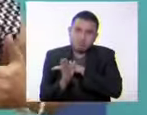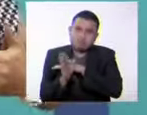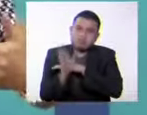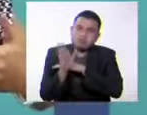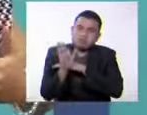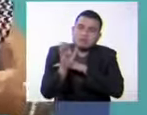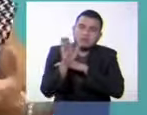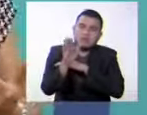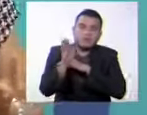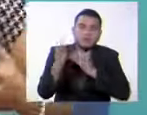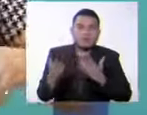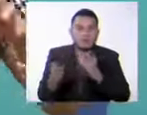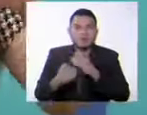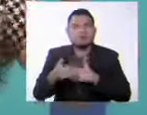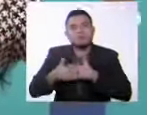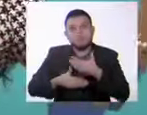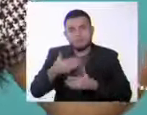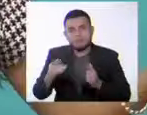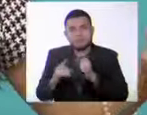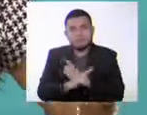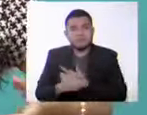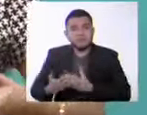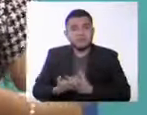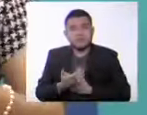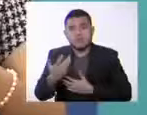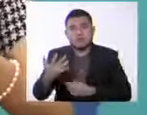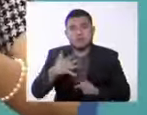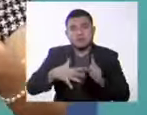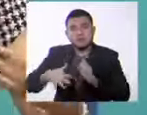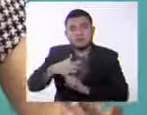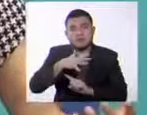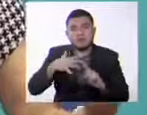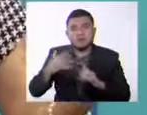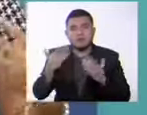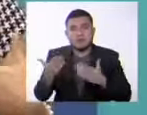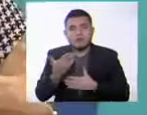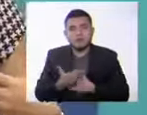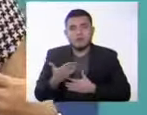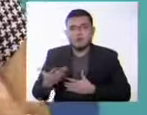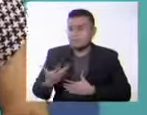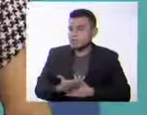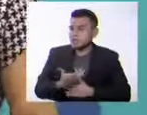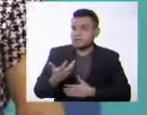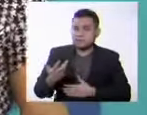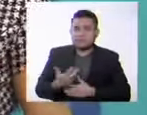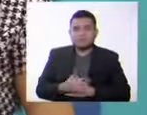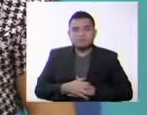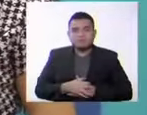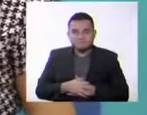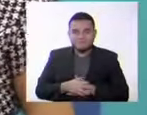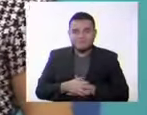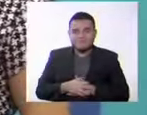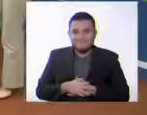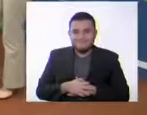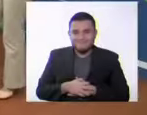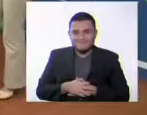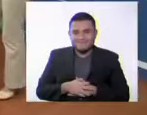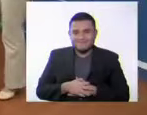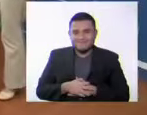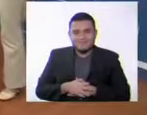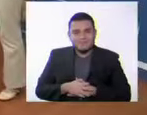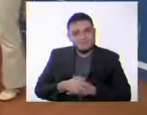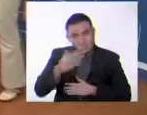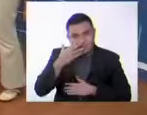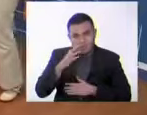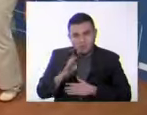de transformación del entorno, de las cosas que nos rodean. Exacto. Entonces, en el caso cuando